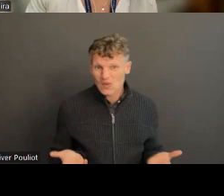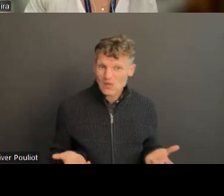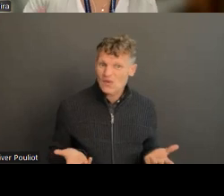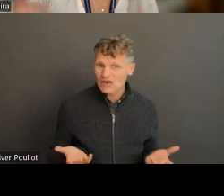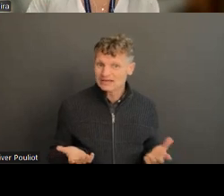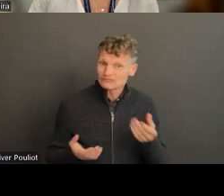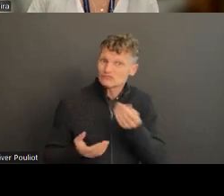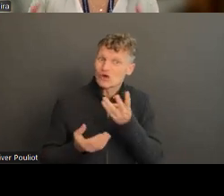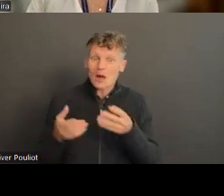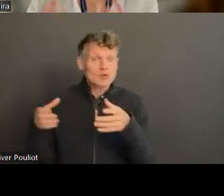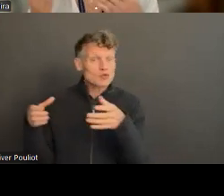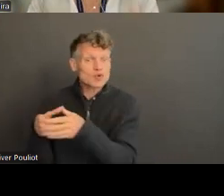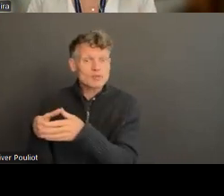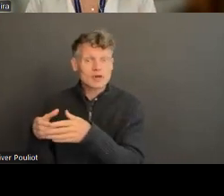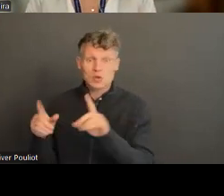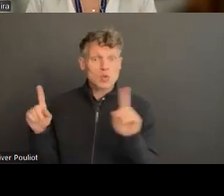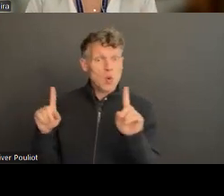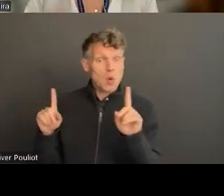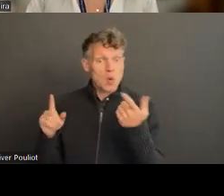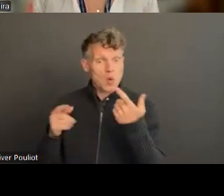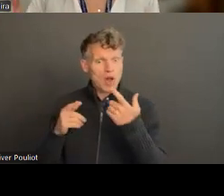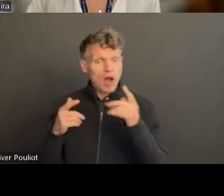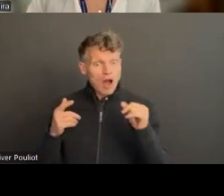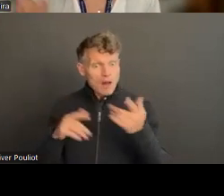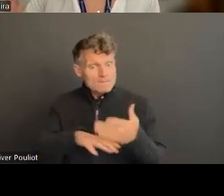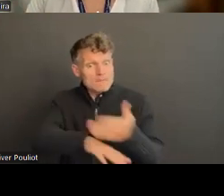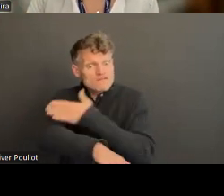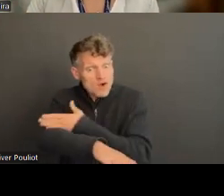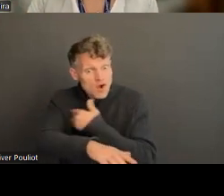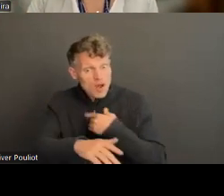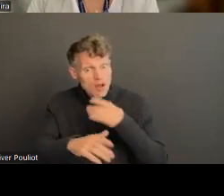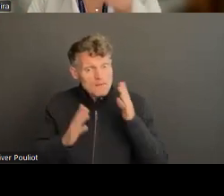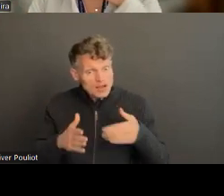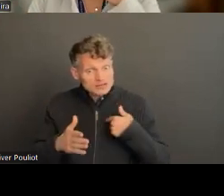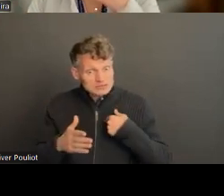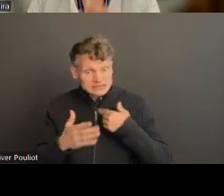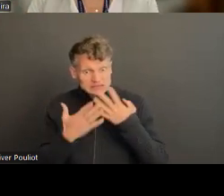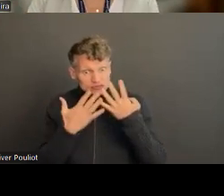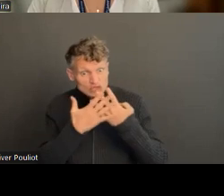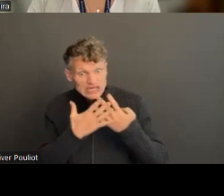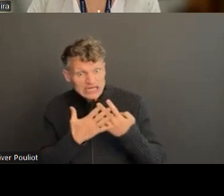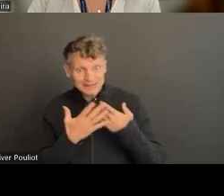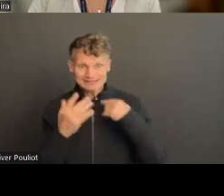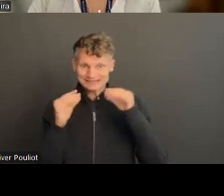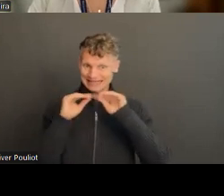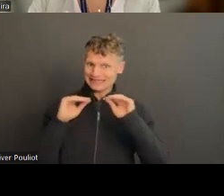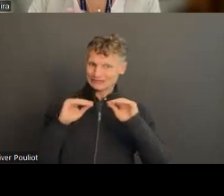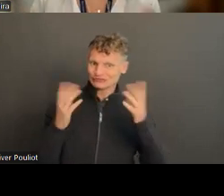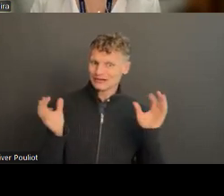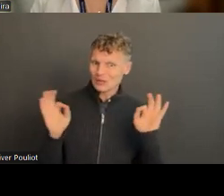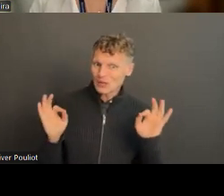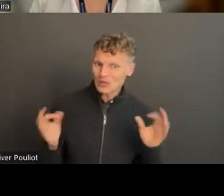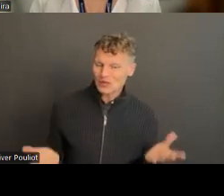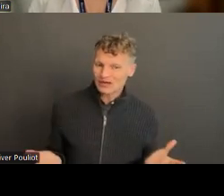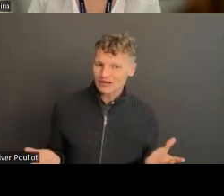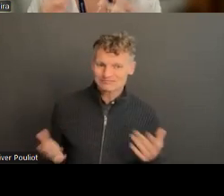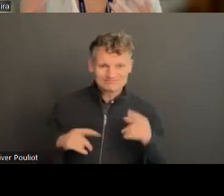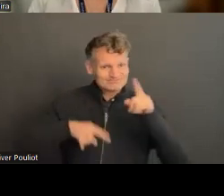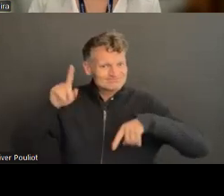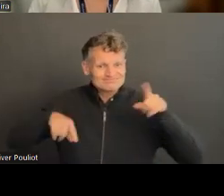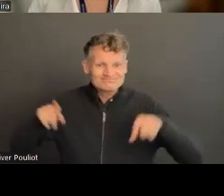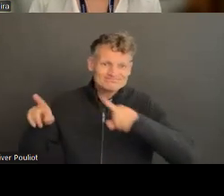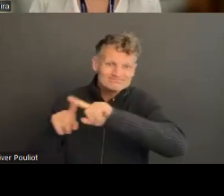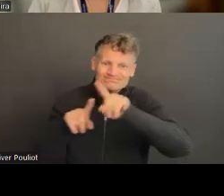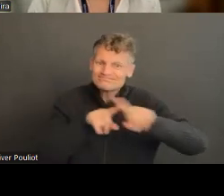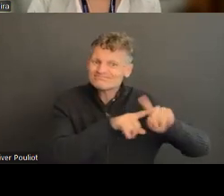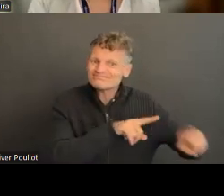detectar, por ejemplo, lesiones preinvasoras y no producirse el cáncer cervicuterino y por lo tanto evitar todos los casos nuevos, todas